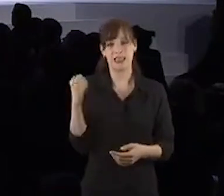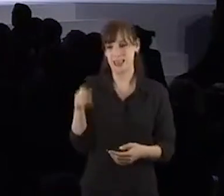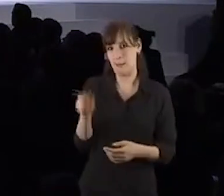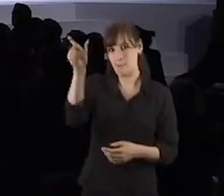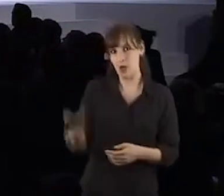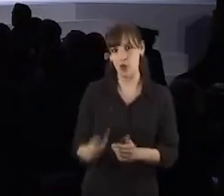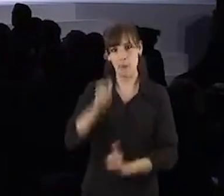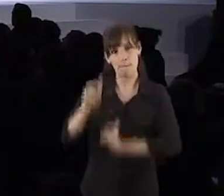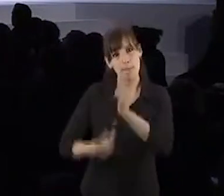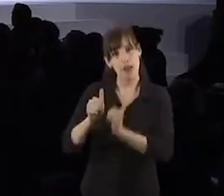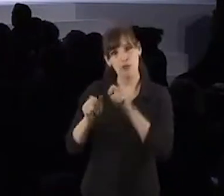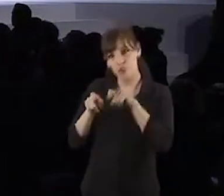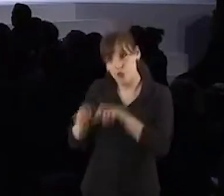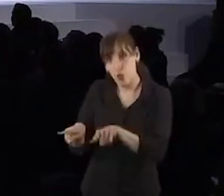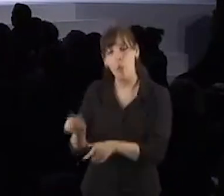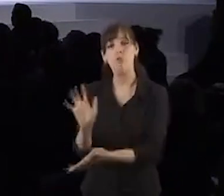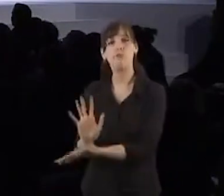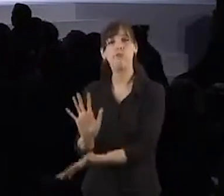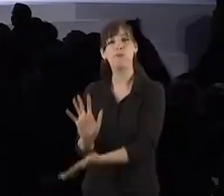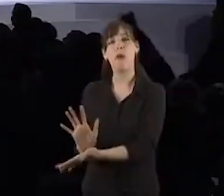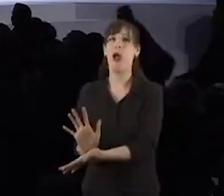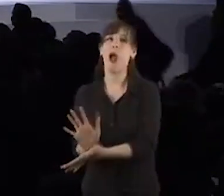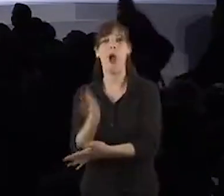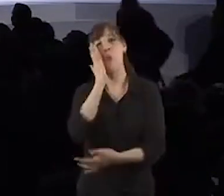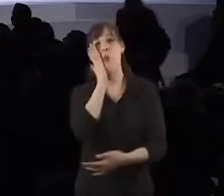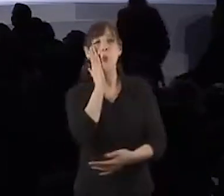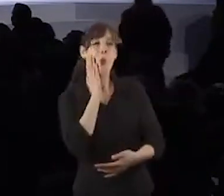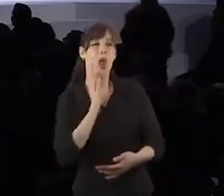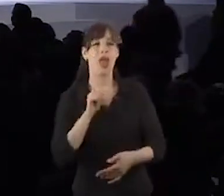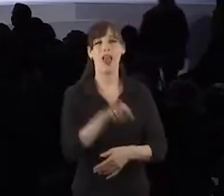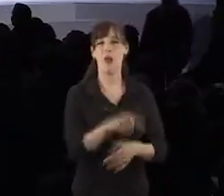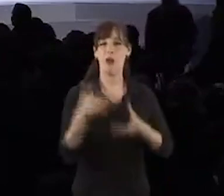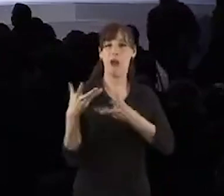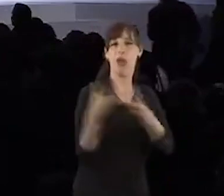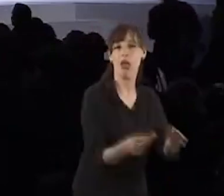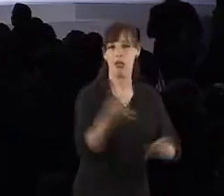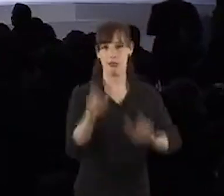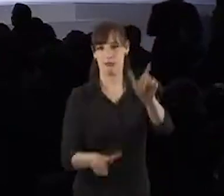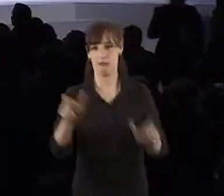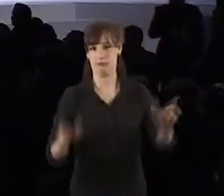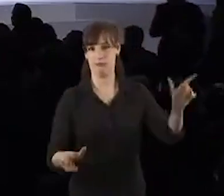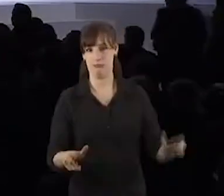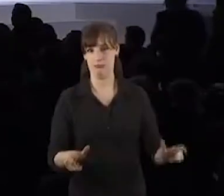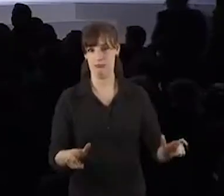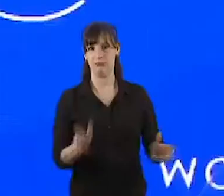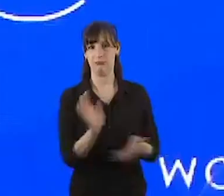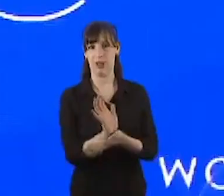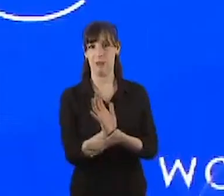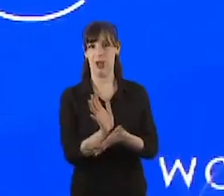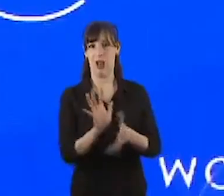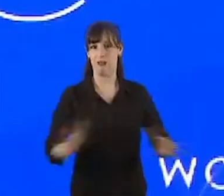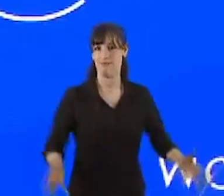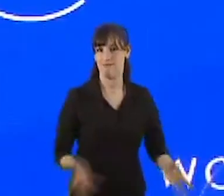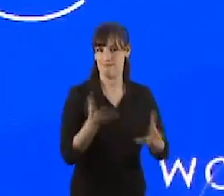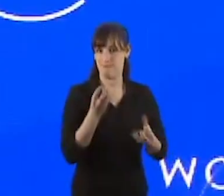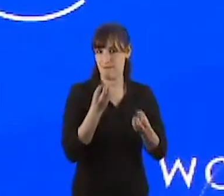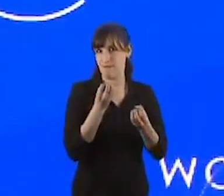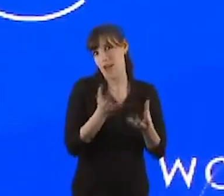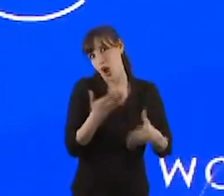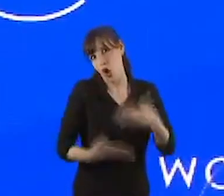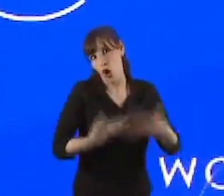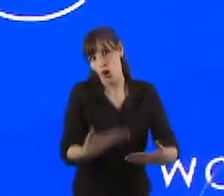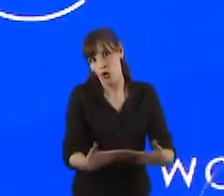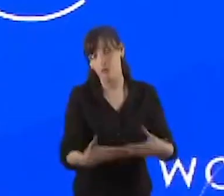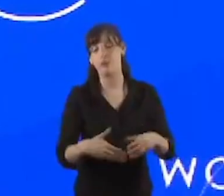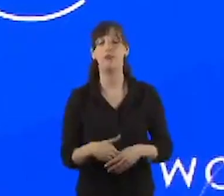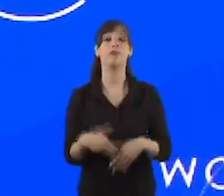un benefactor social que, lejos de apropiarse de la riqueza ajena, contribuye al bienestar general. En definitiva,